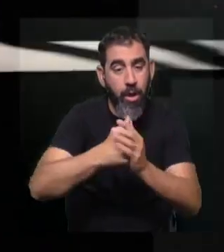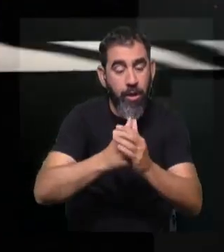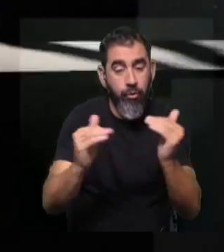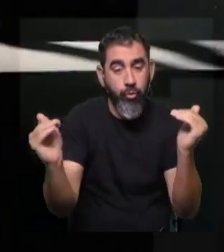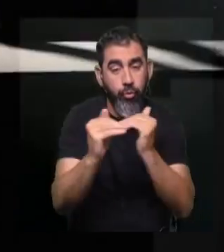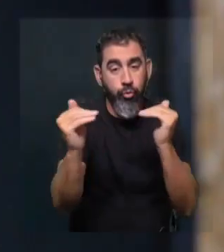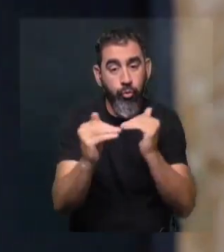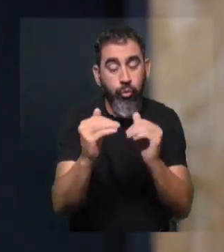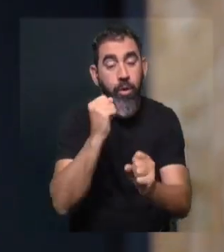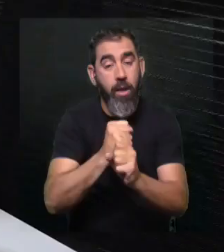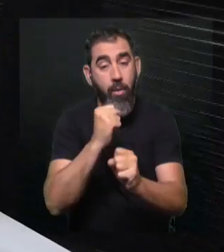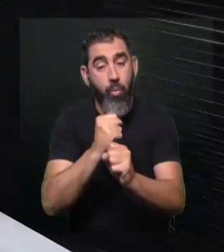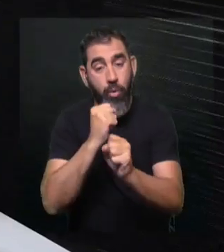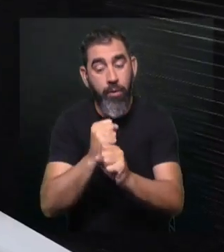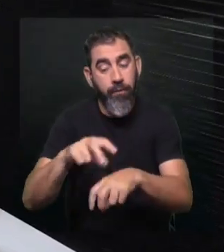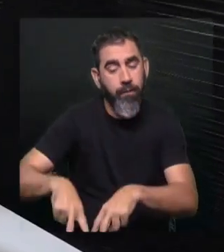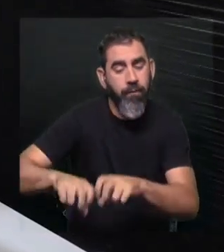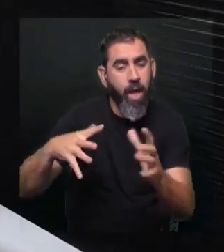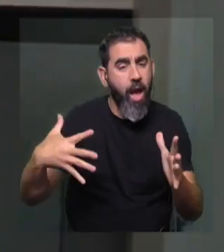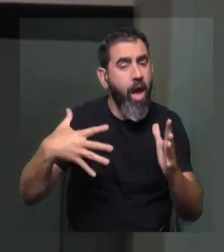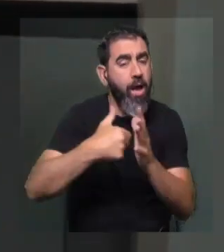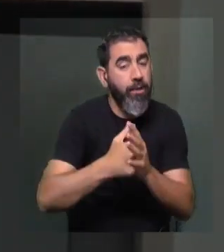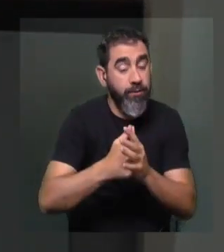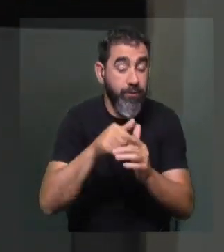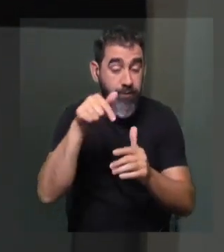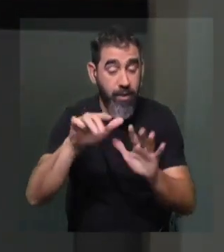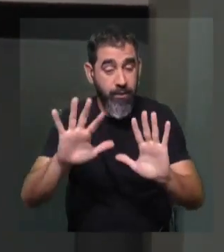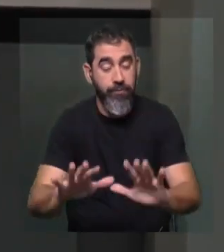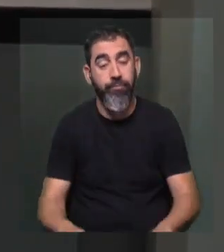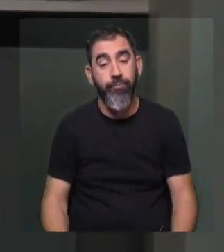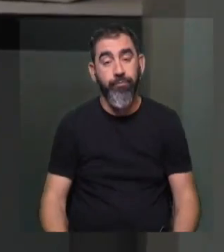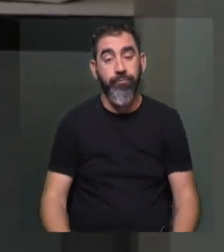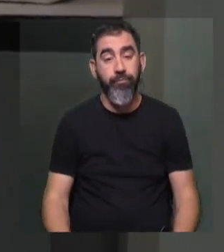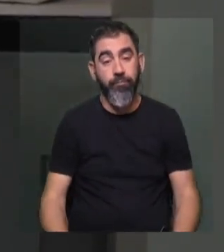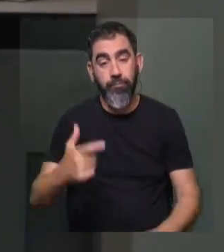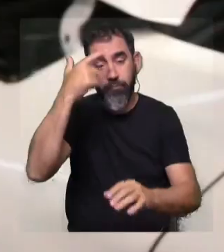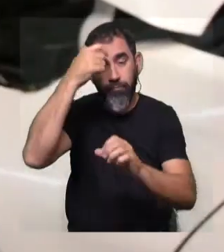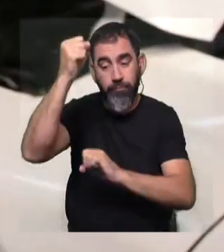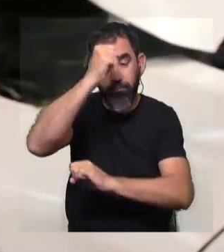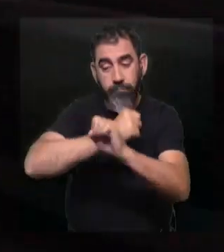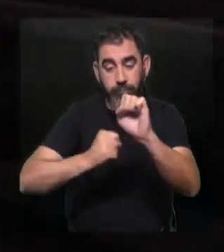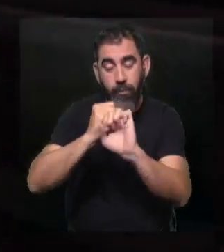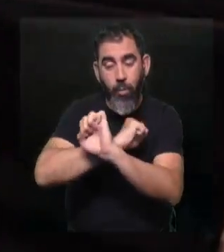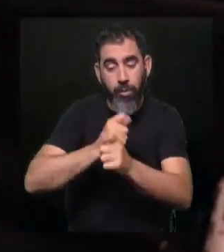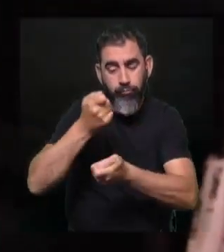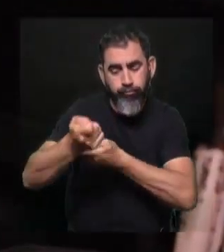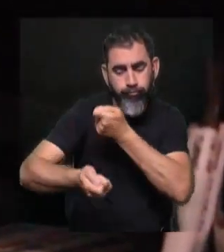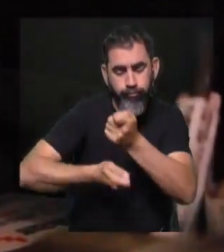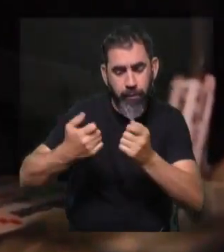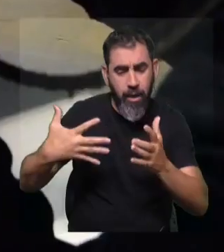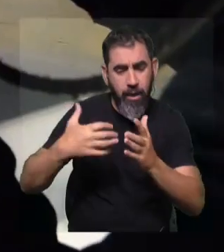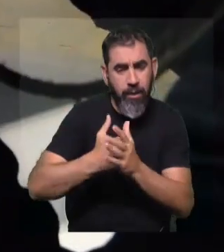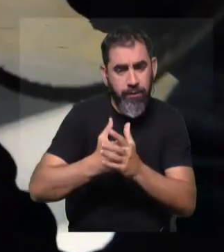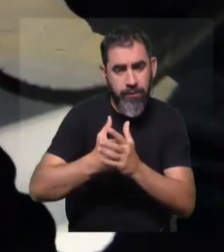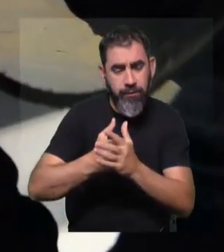y laboral, donde se investigan accidentes justamente de este tipo, con la tecnología que permite reconstruir siniestros de